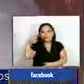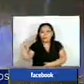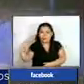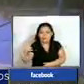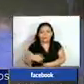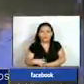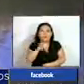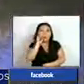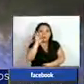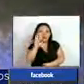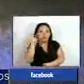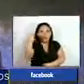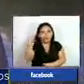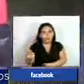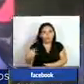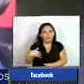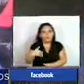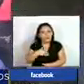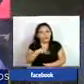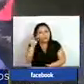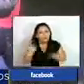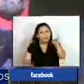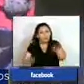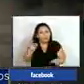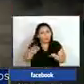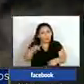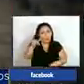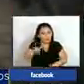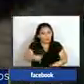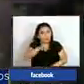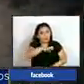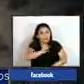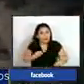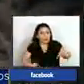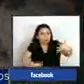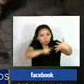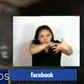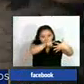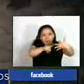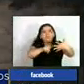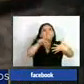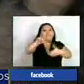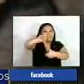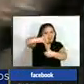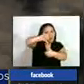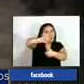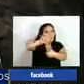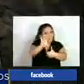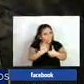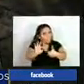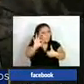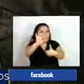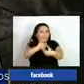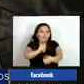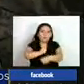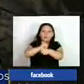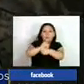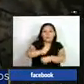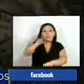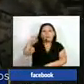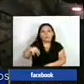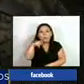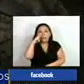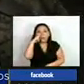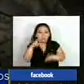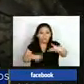acuerdo al Ministro de Seguridad, Rogelio Rivas, El Salvador se ubica como uno de los países más seguros de Centroamérica y junio se convierte en el tercer